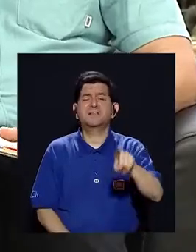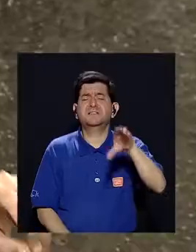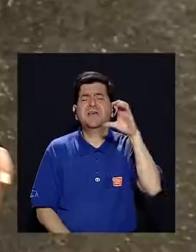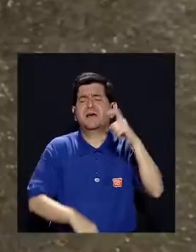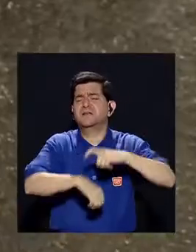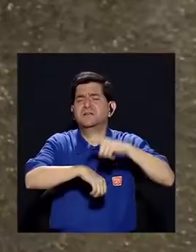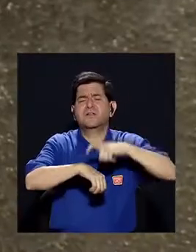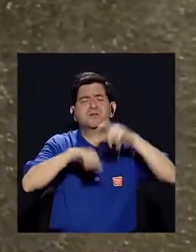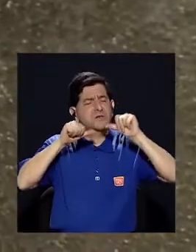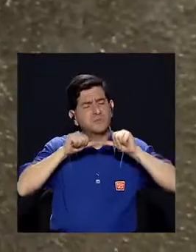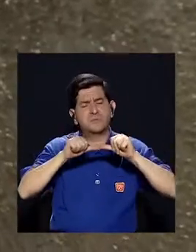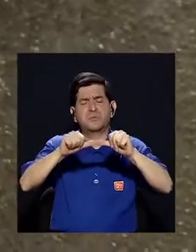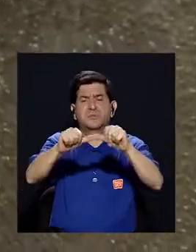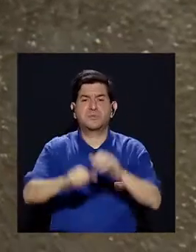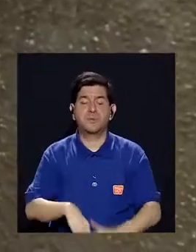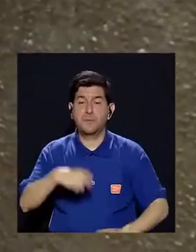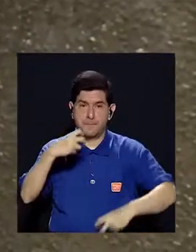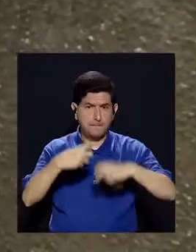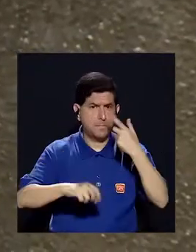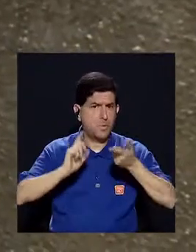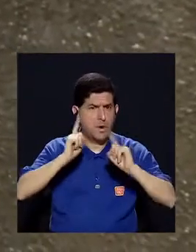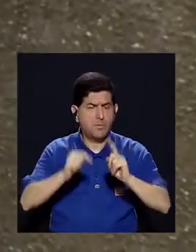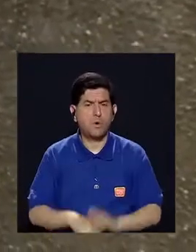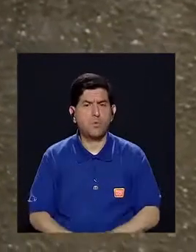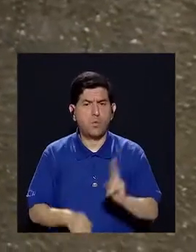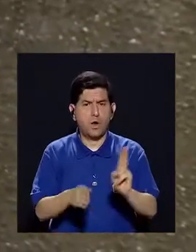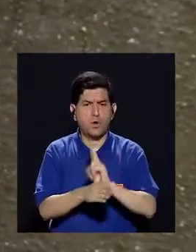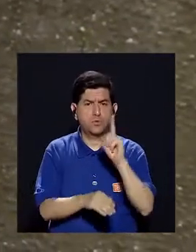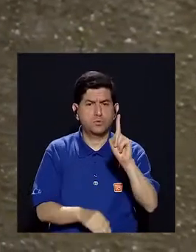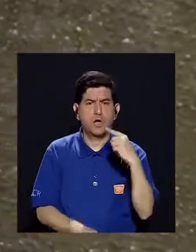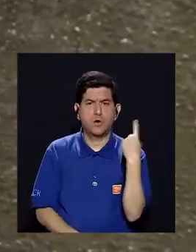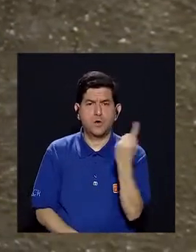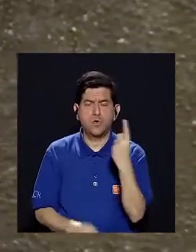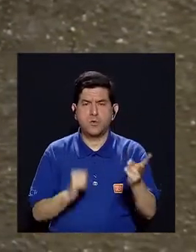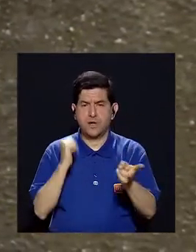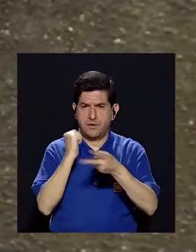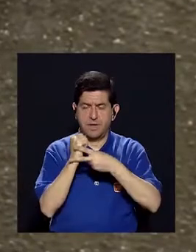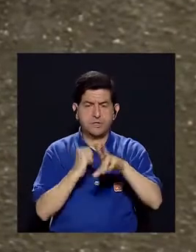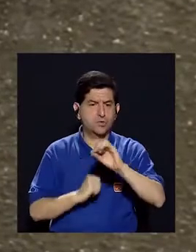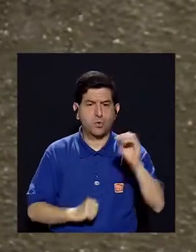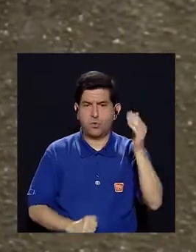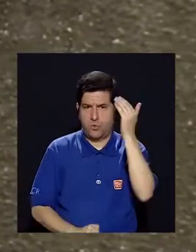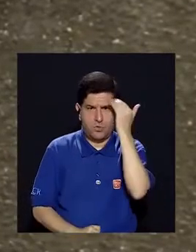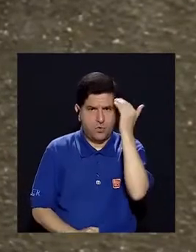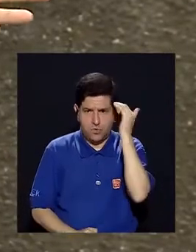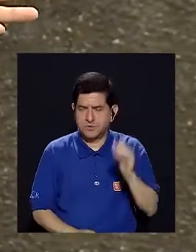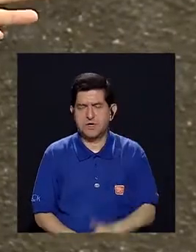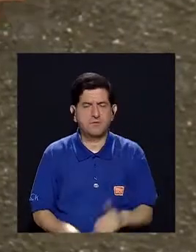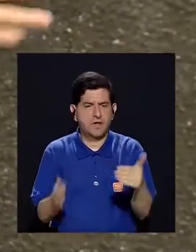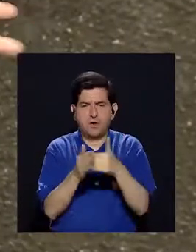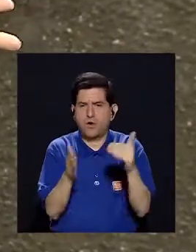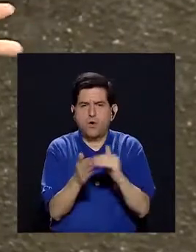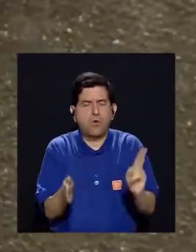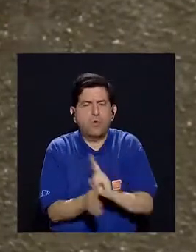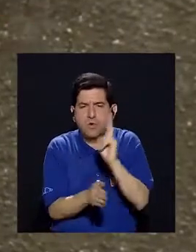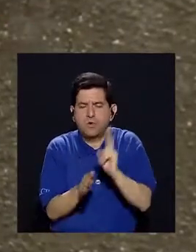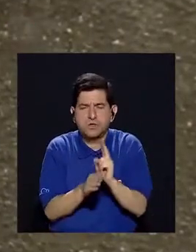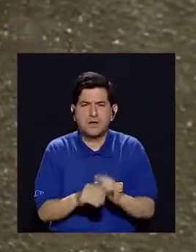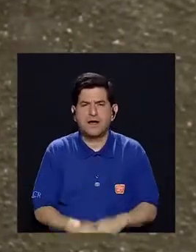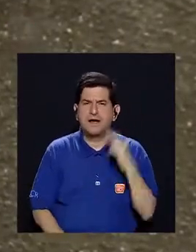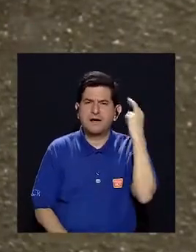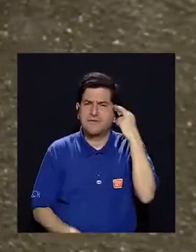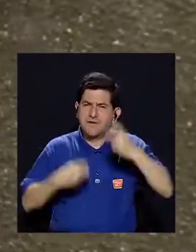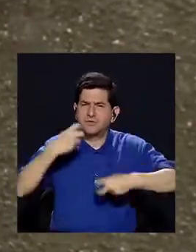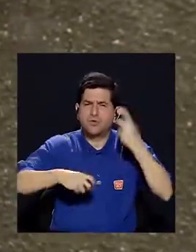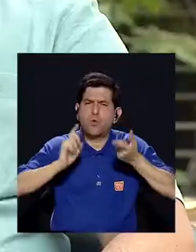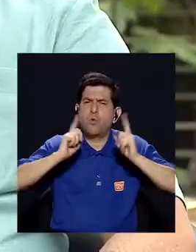tiempos. A ver, ¿cuál es el problema? ¿El usarlo solo una vez o el no saber cómo desecharlo, cómo reusarlo? ¿Cuál